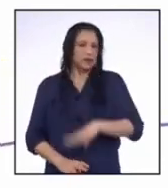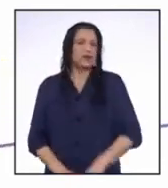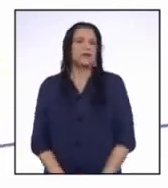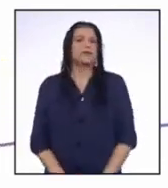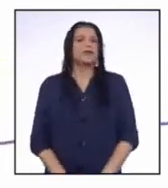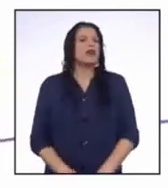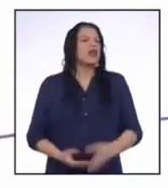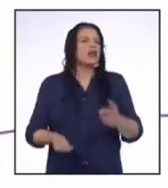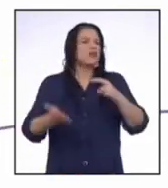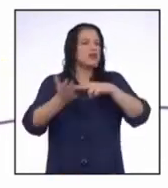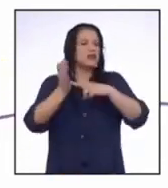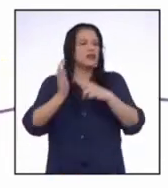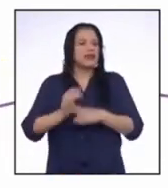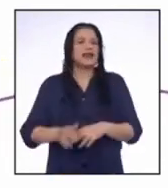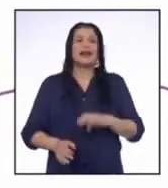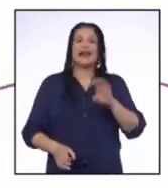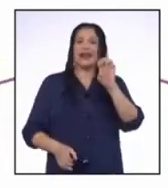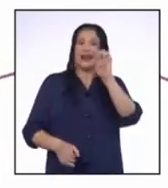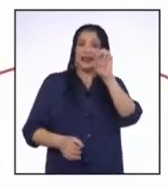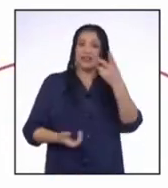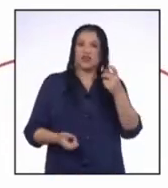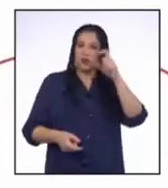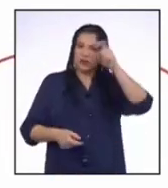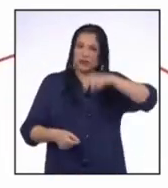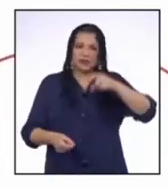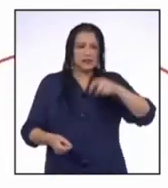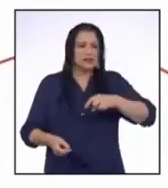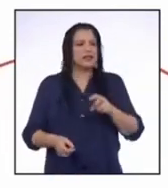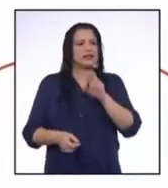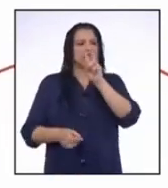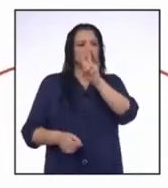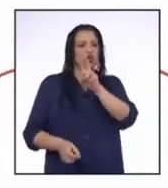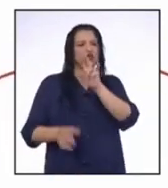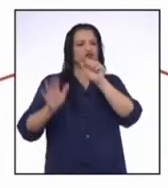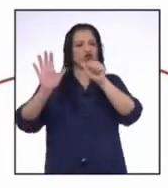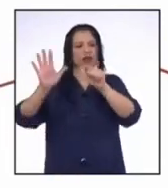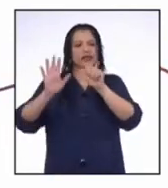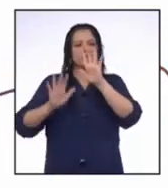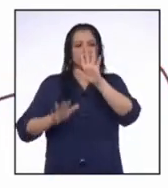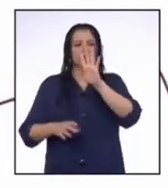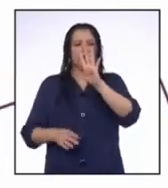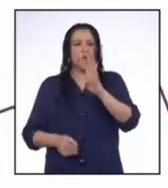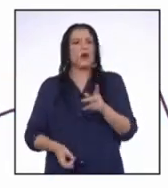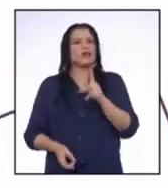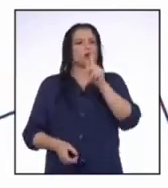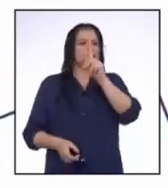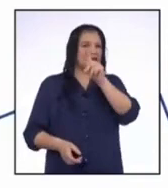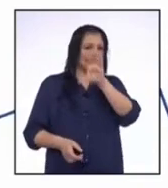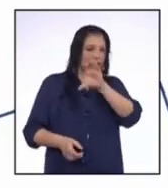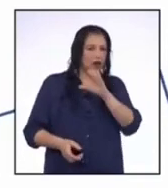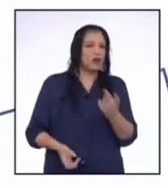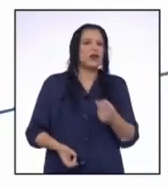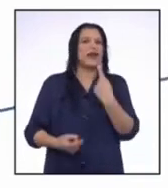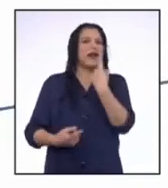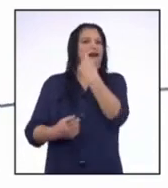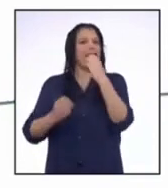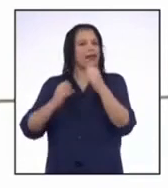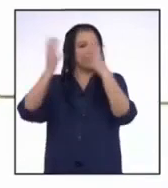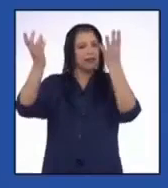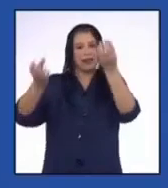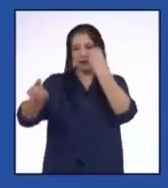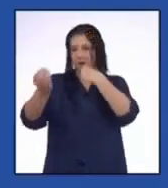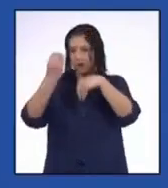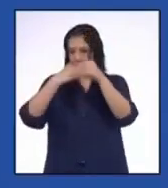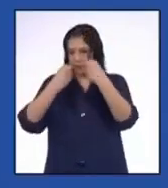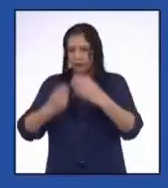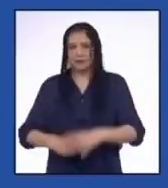quiere decir que Ernesto necesita 2.654 kilocalorías diarias en total.